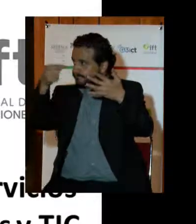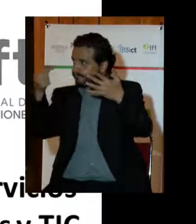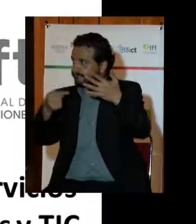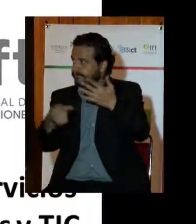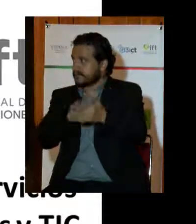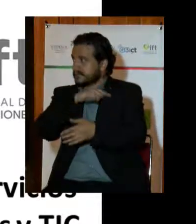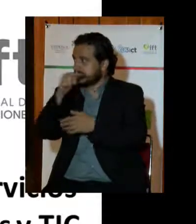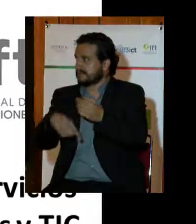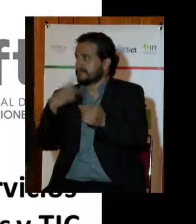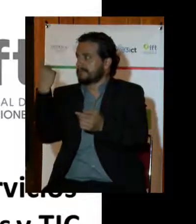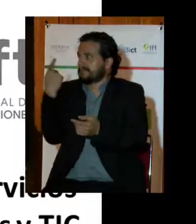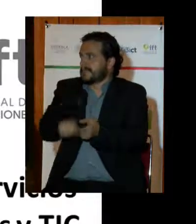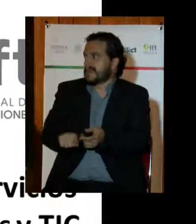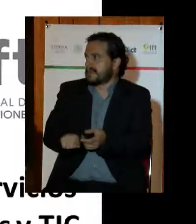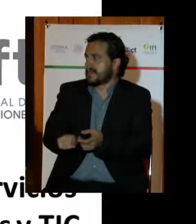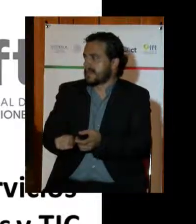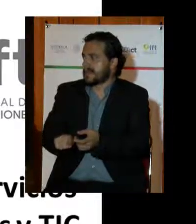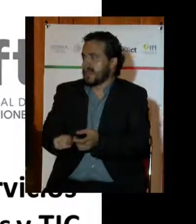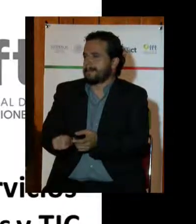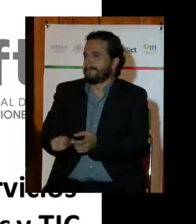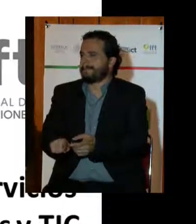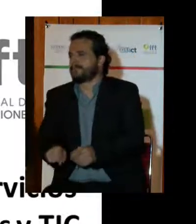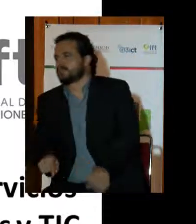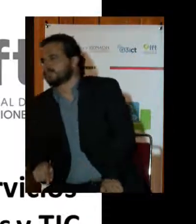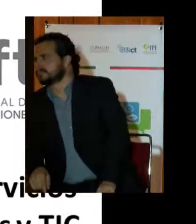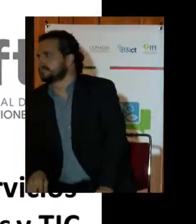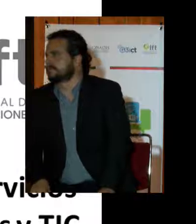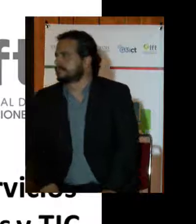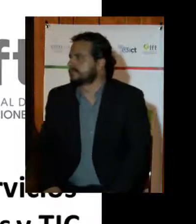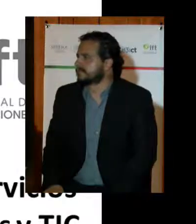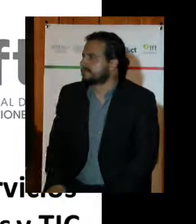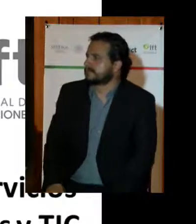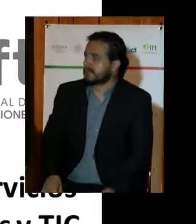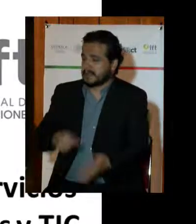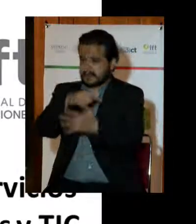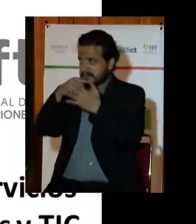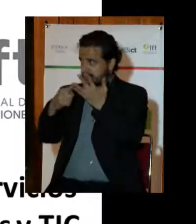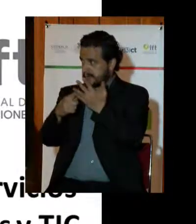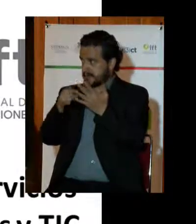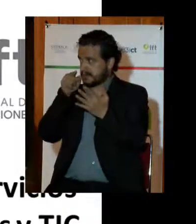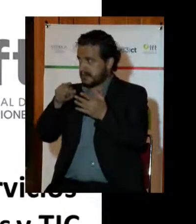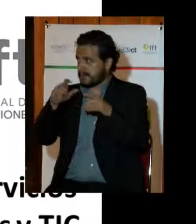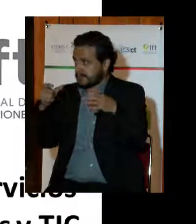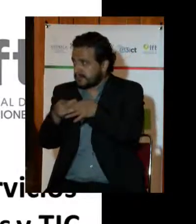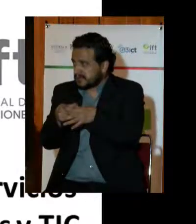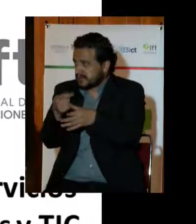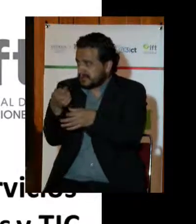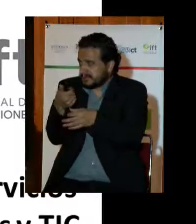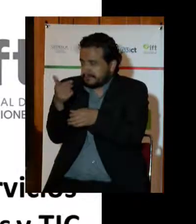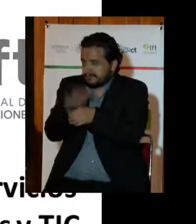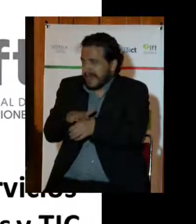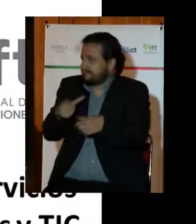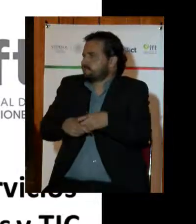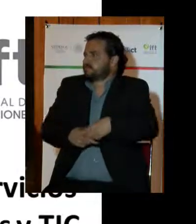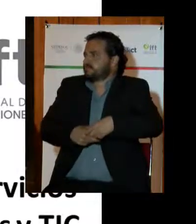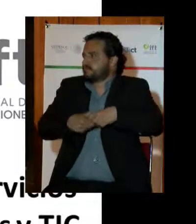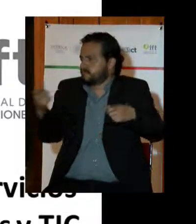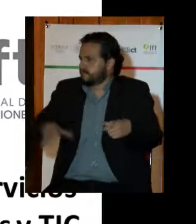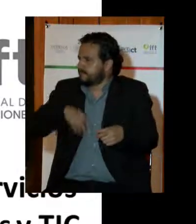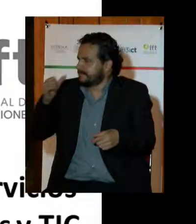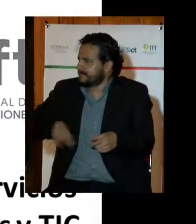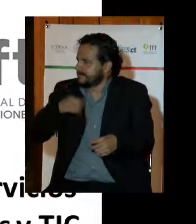que solamente son uno de los muchos esfuerzos que ha hecho el Instituto por hacer realidad